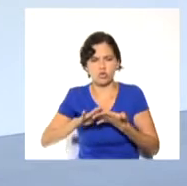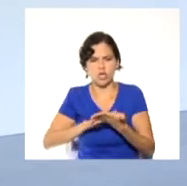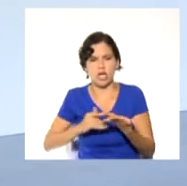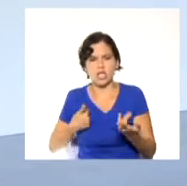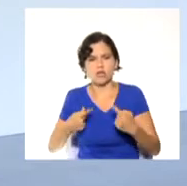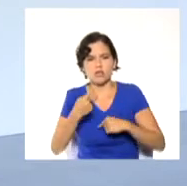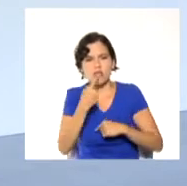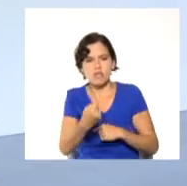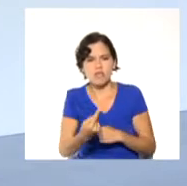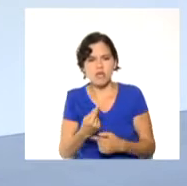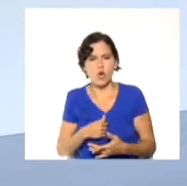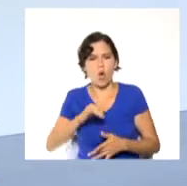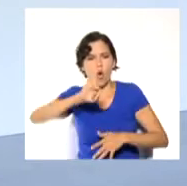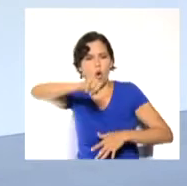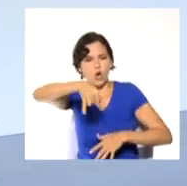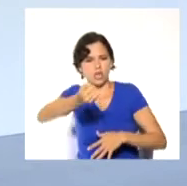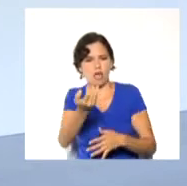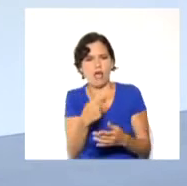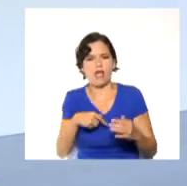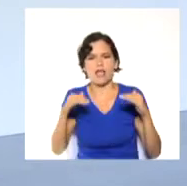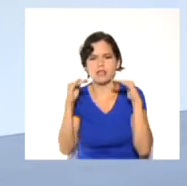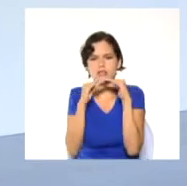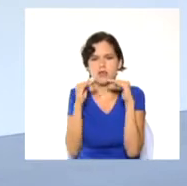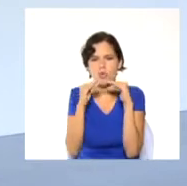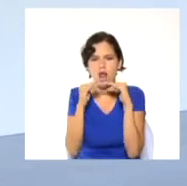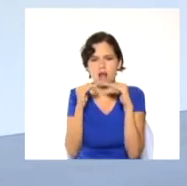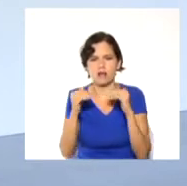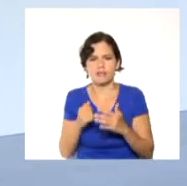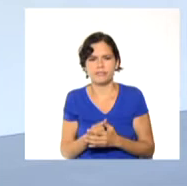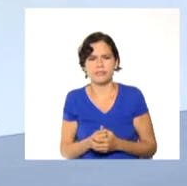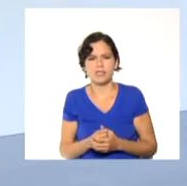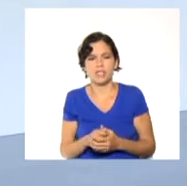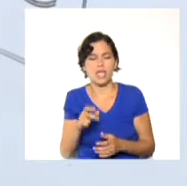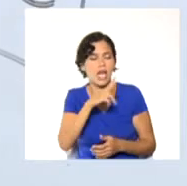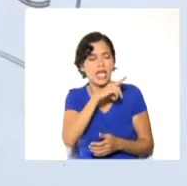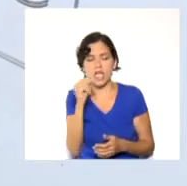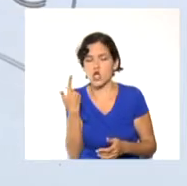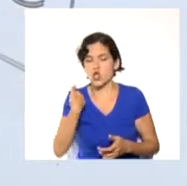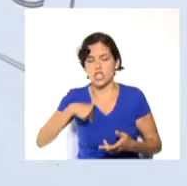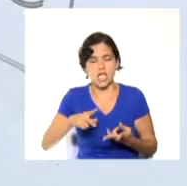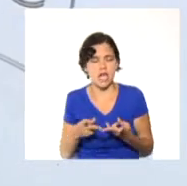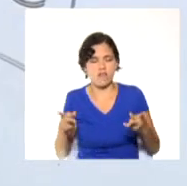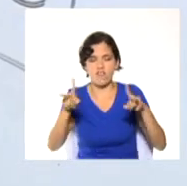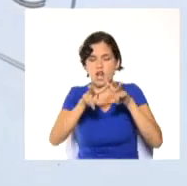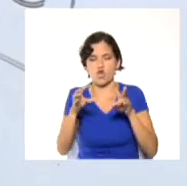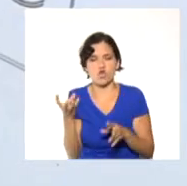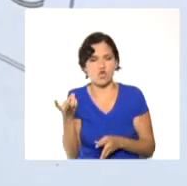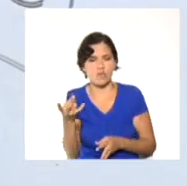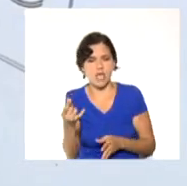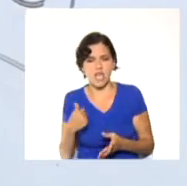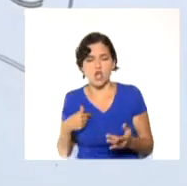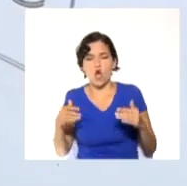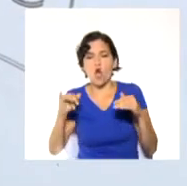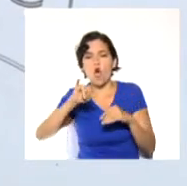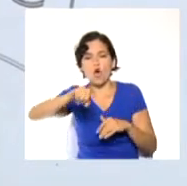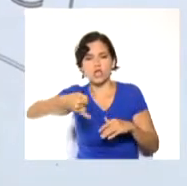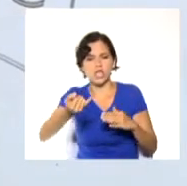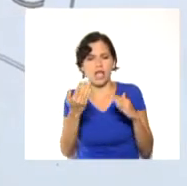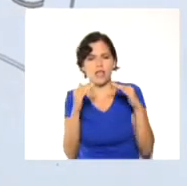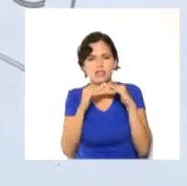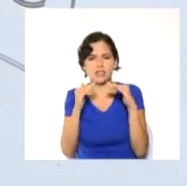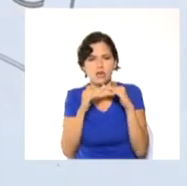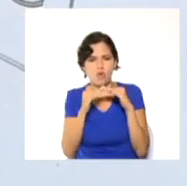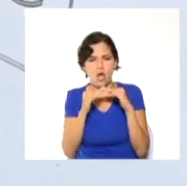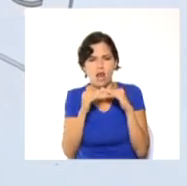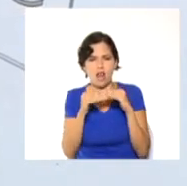digo, J, que es la que no tiene ningún valor numérico, va a ser igual a